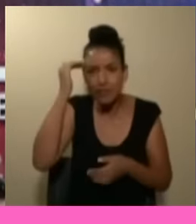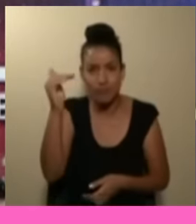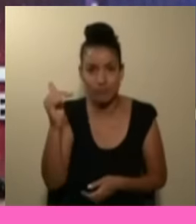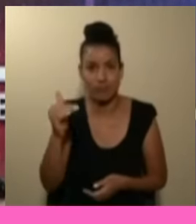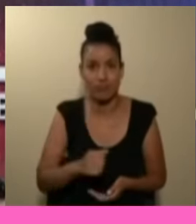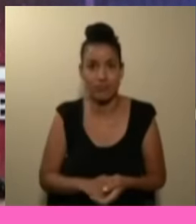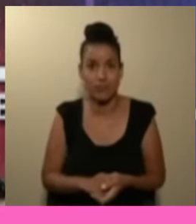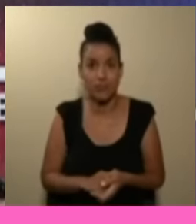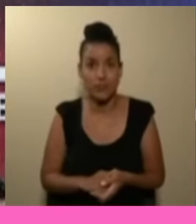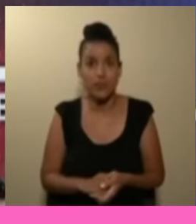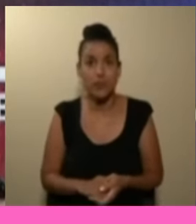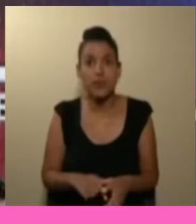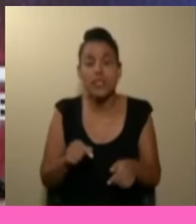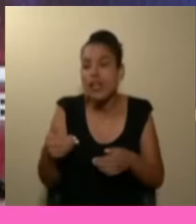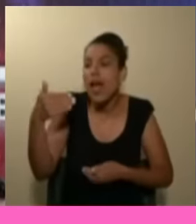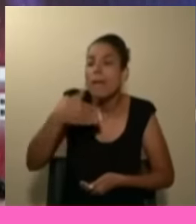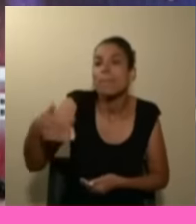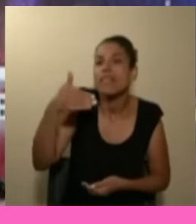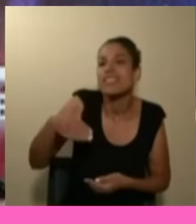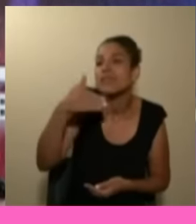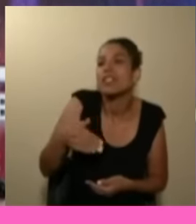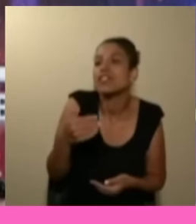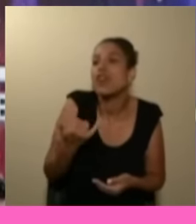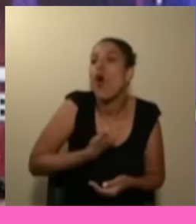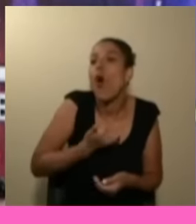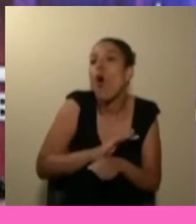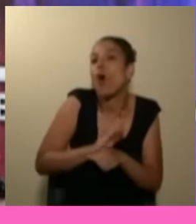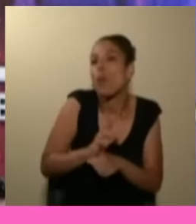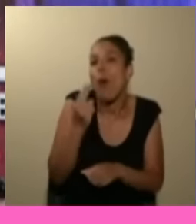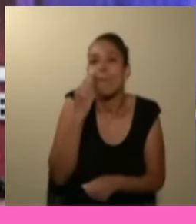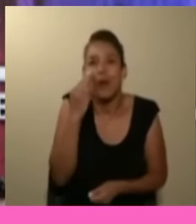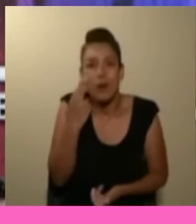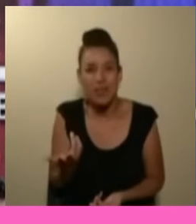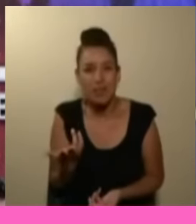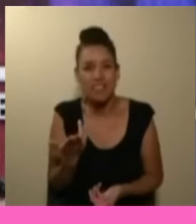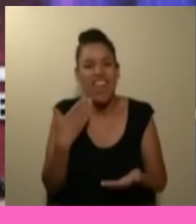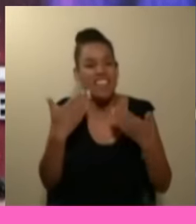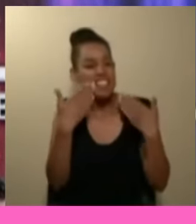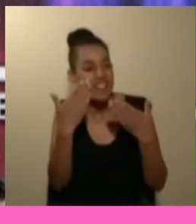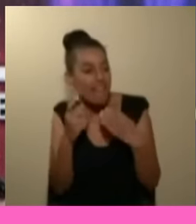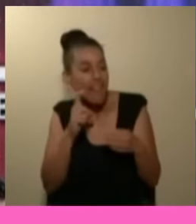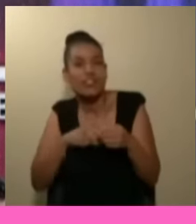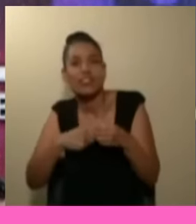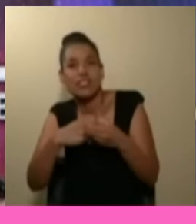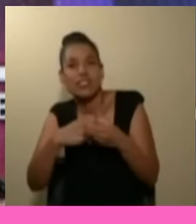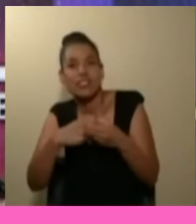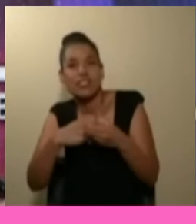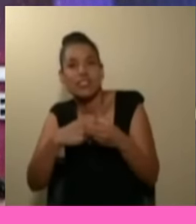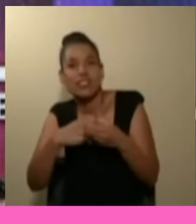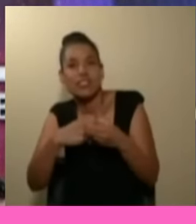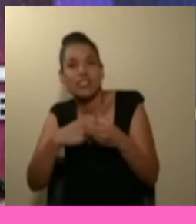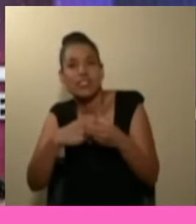la participación como un problema. Se habla de los sindicatos y los gremios y sus roles.